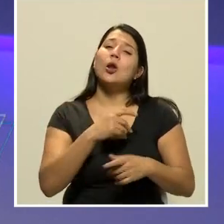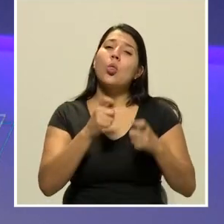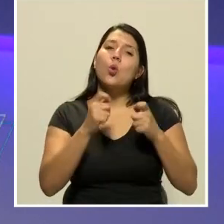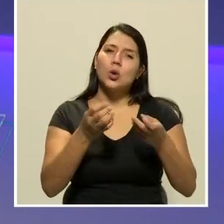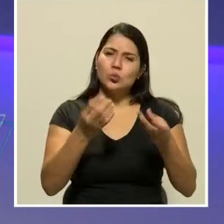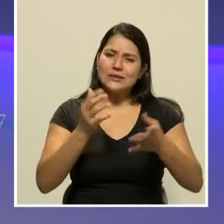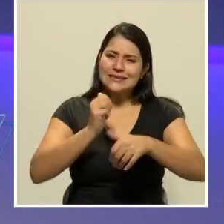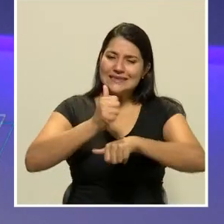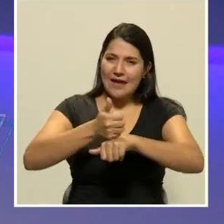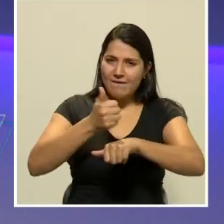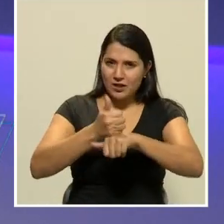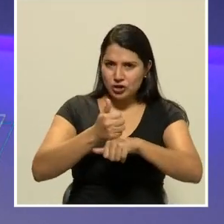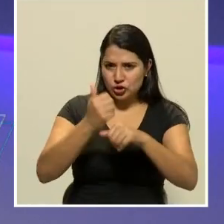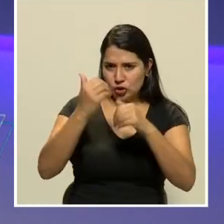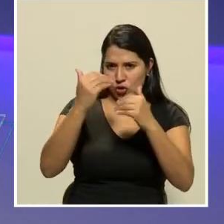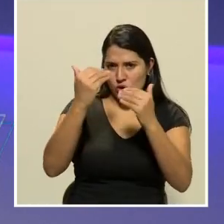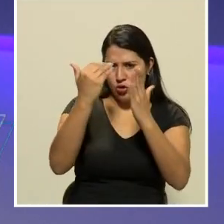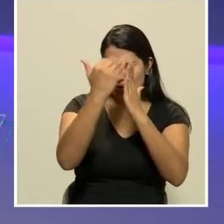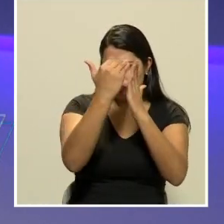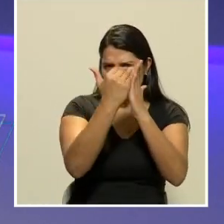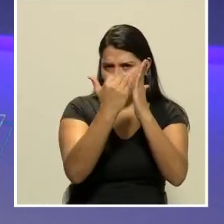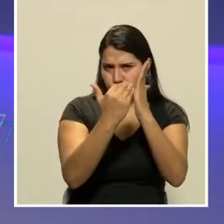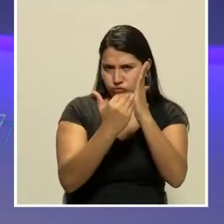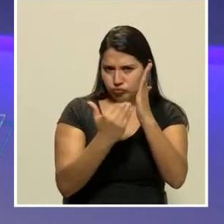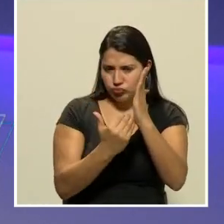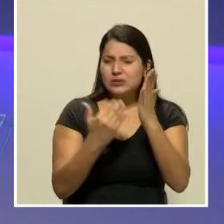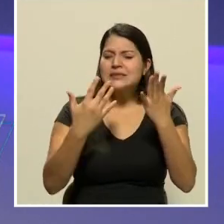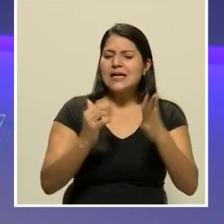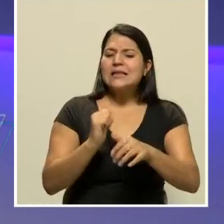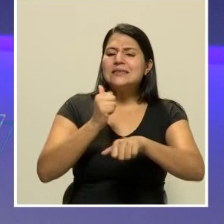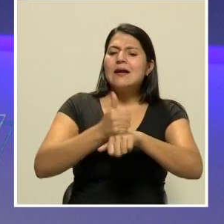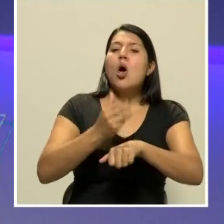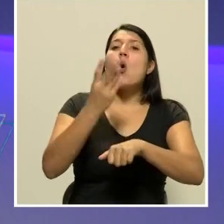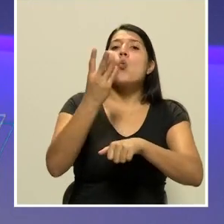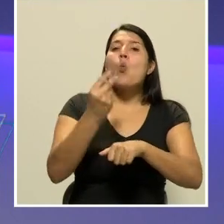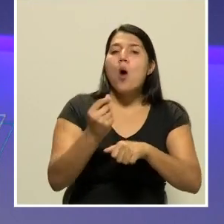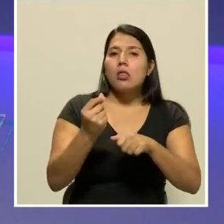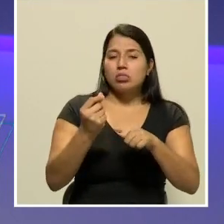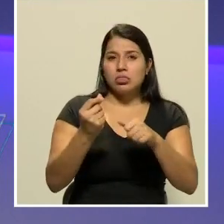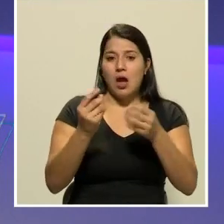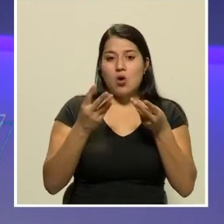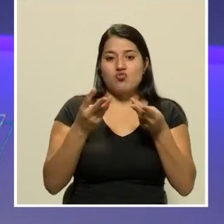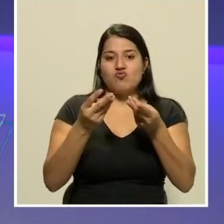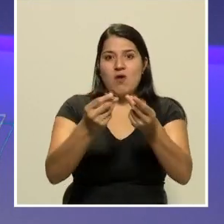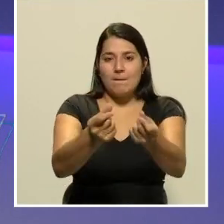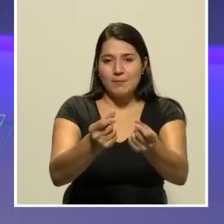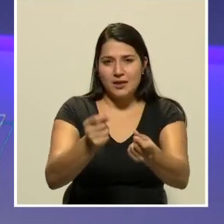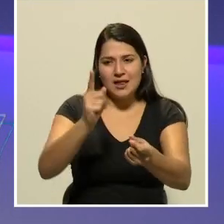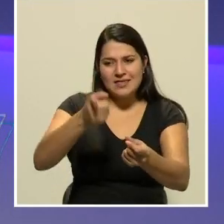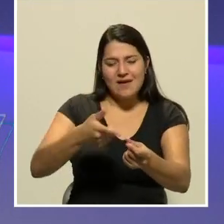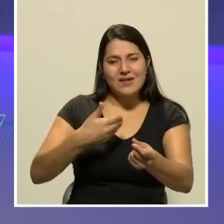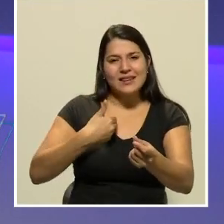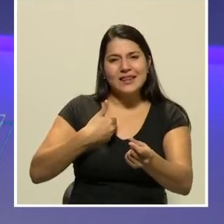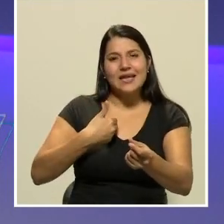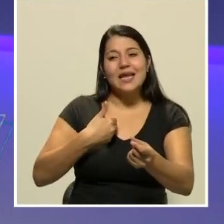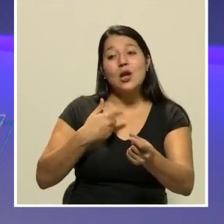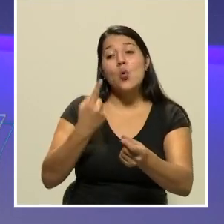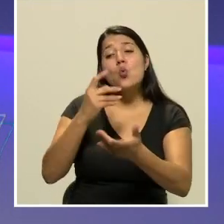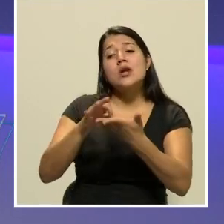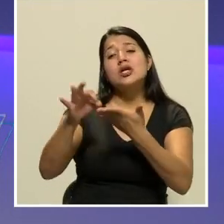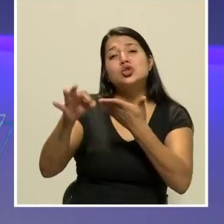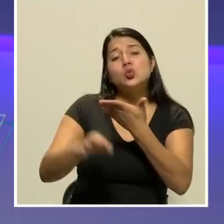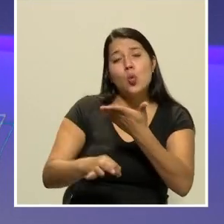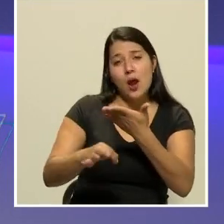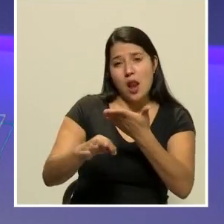el MEP ha definido cuál es el ancho de banda que va a tener una escuelita en la zona más rural del norte del país que tiene